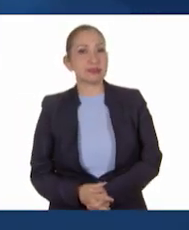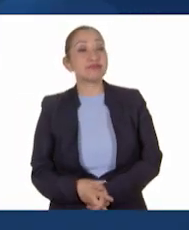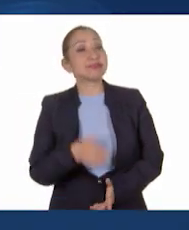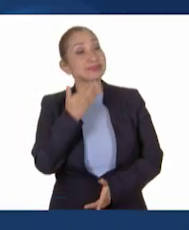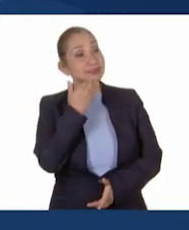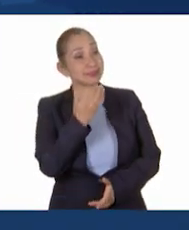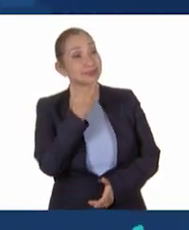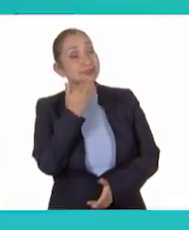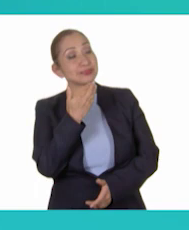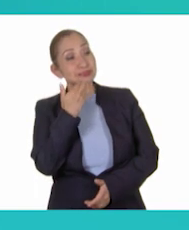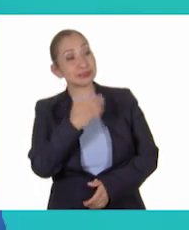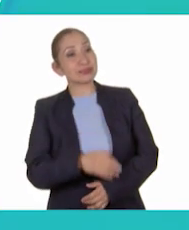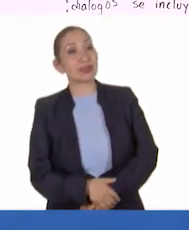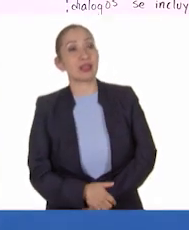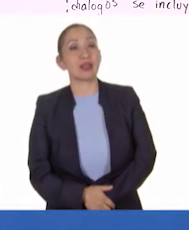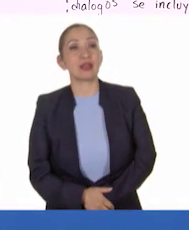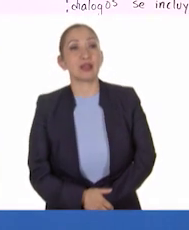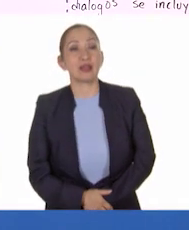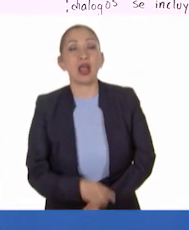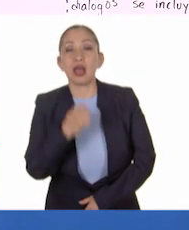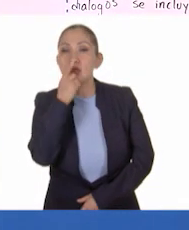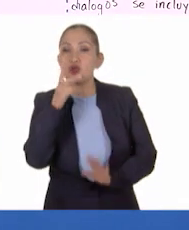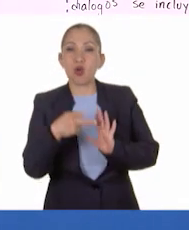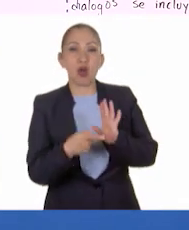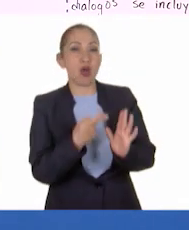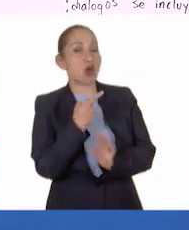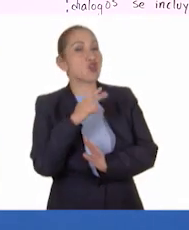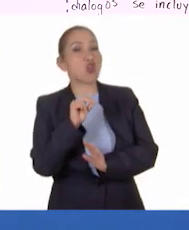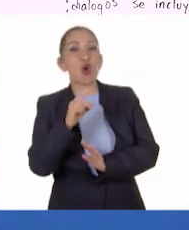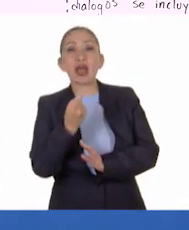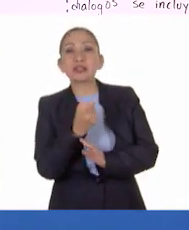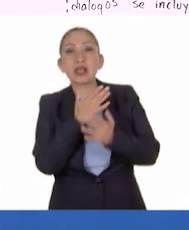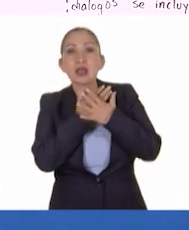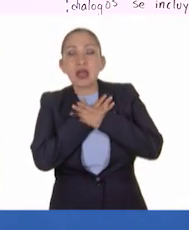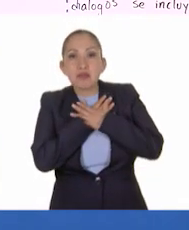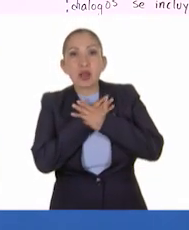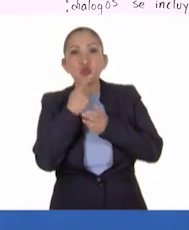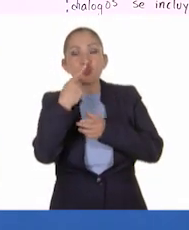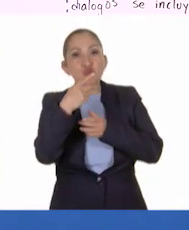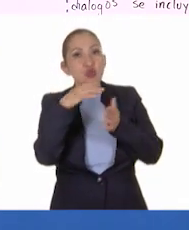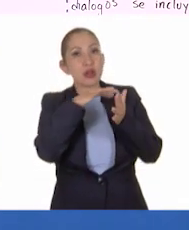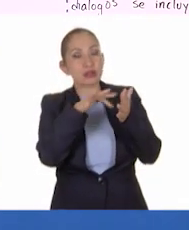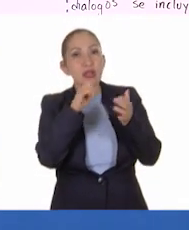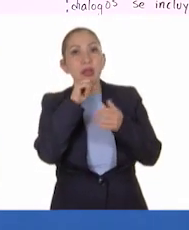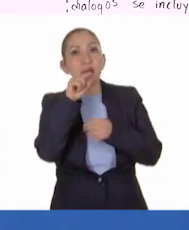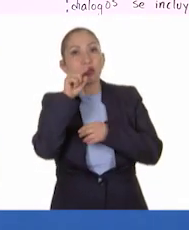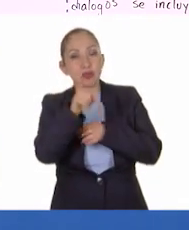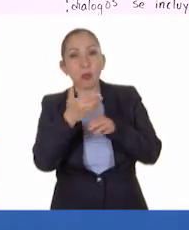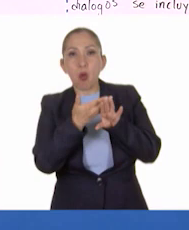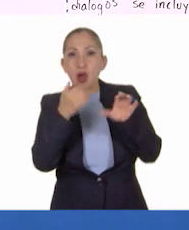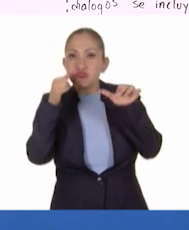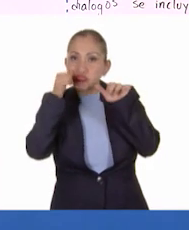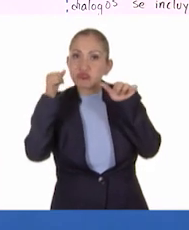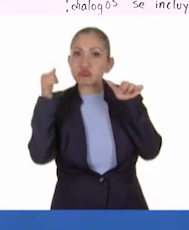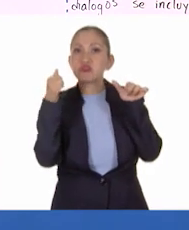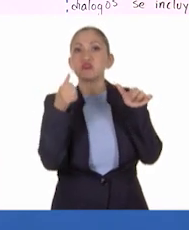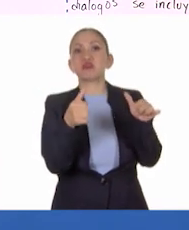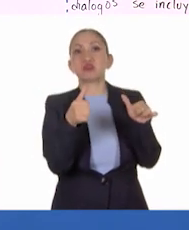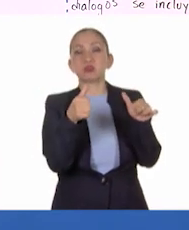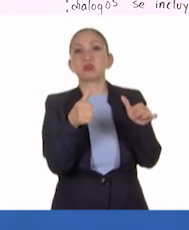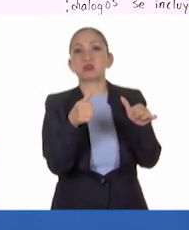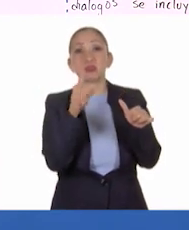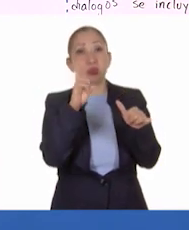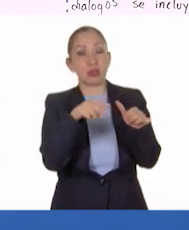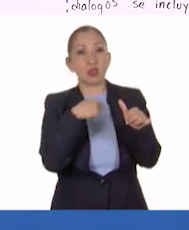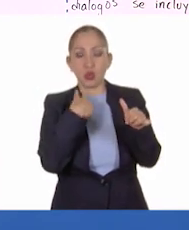Muy bien, María. Y lo reitero, María, no solo amas la literatura, también has estado poniendo mucha atención y